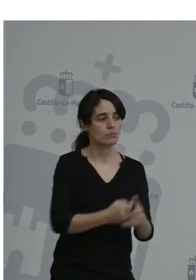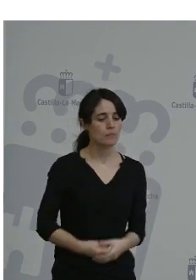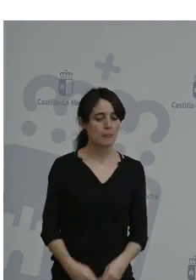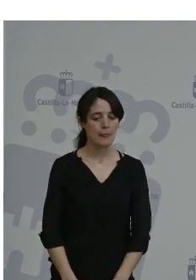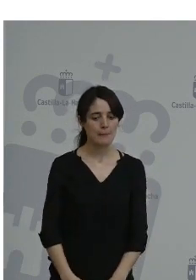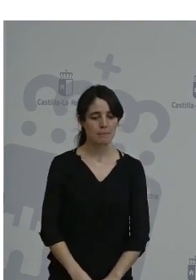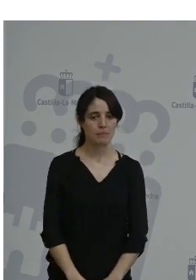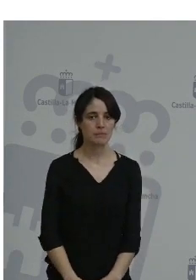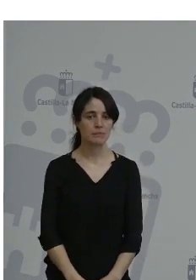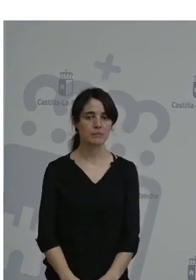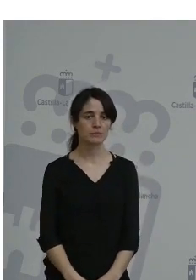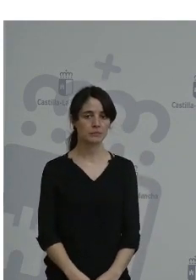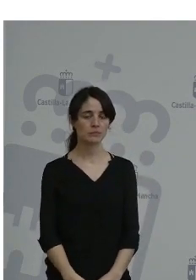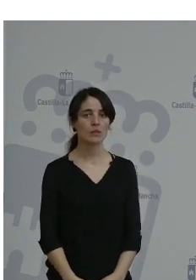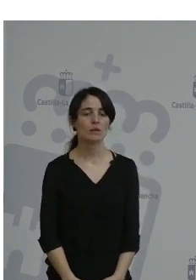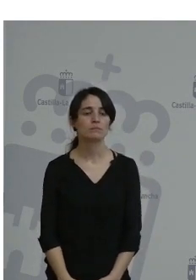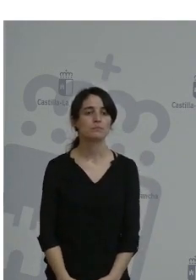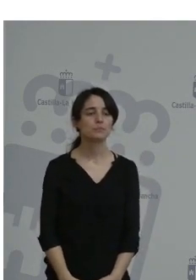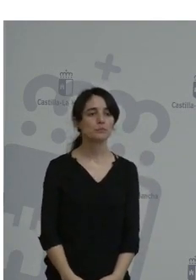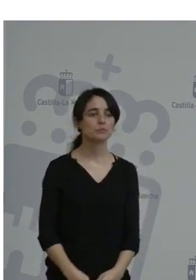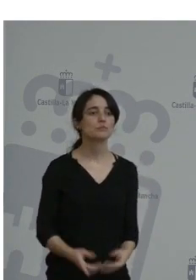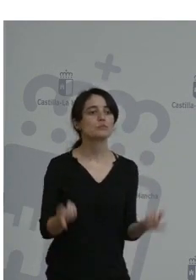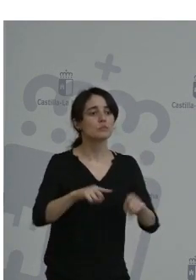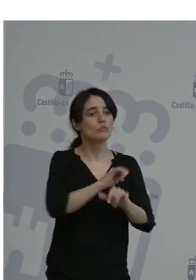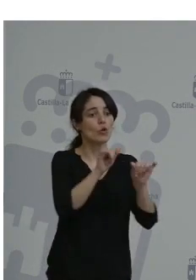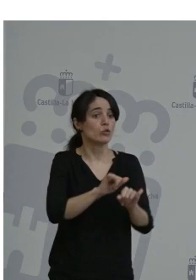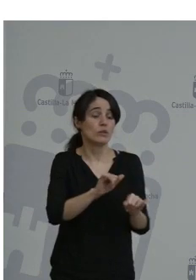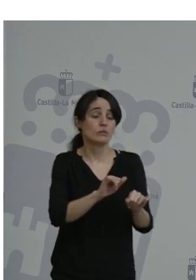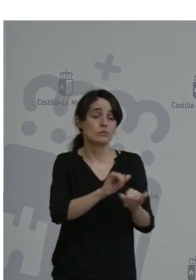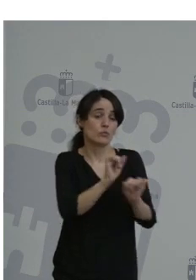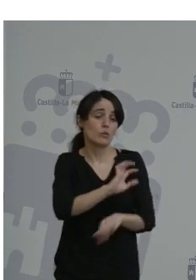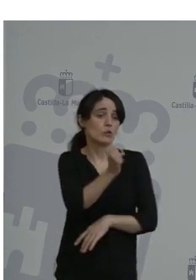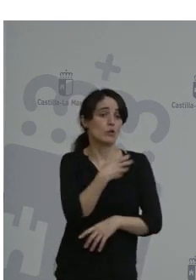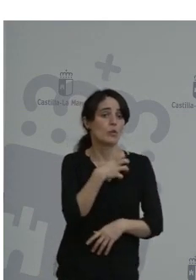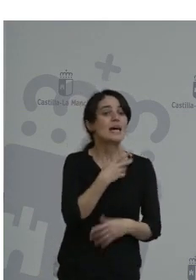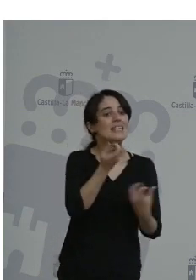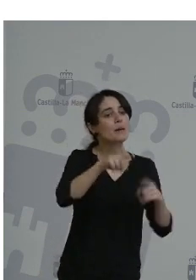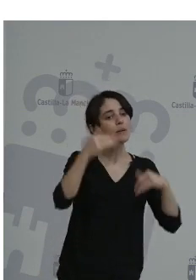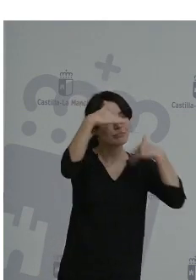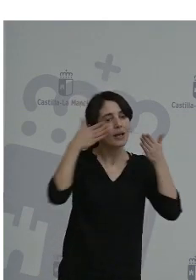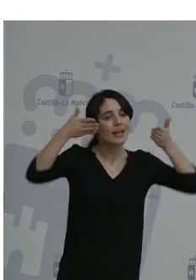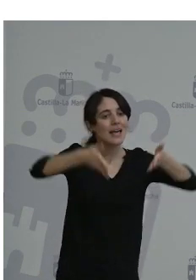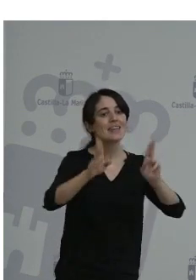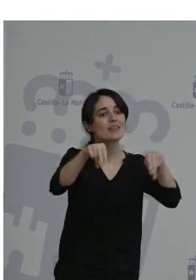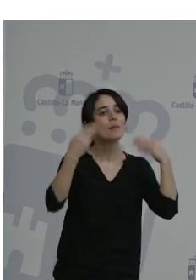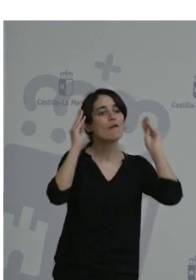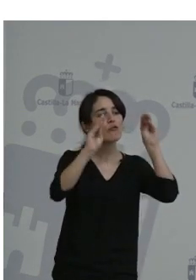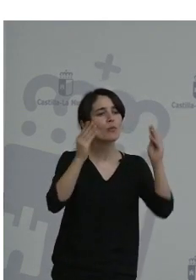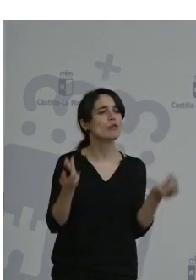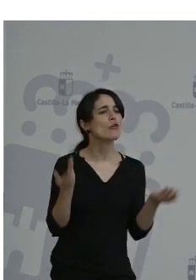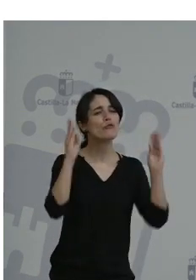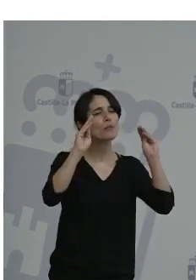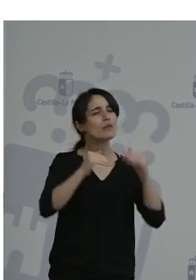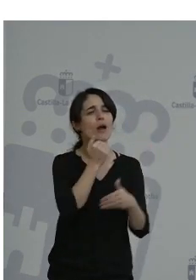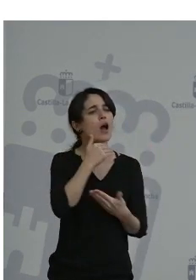como no podía ser de otra manera también son tenidos en cuenta en el tema de la formación la formación es una de las competencias que